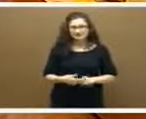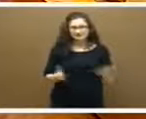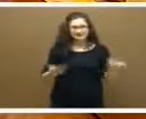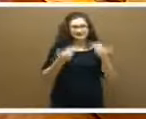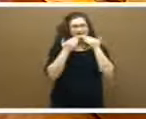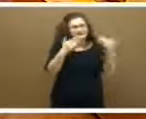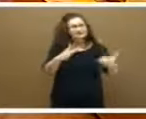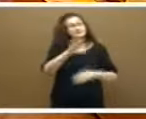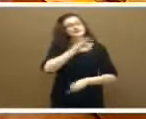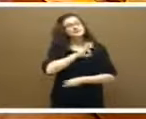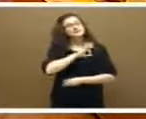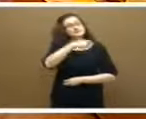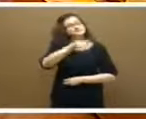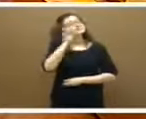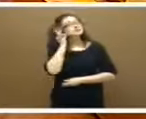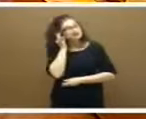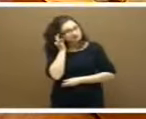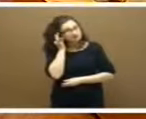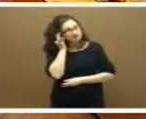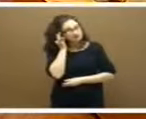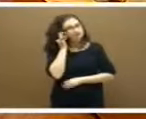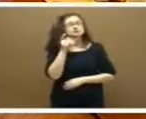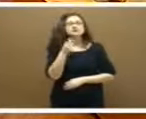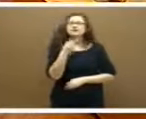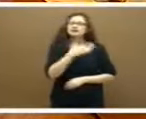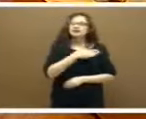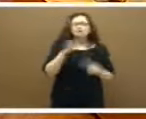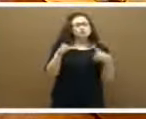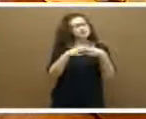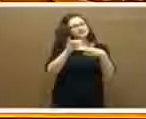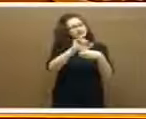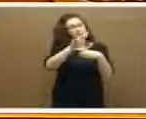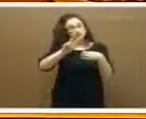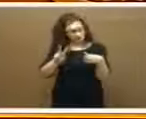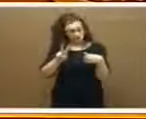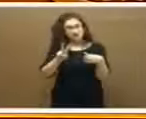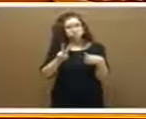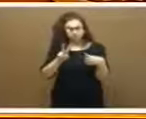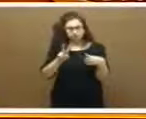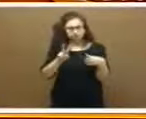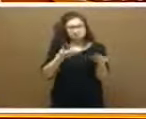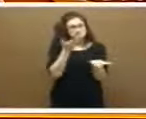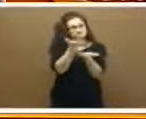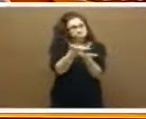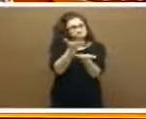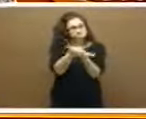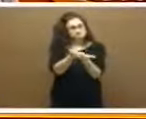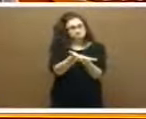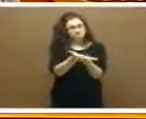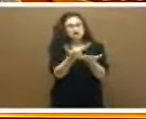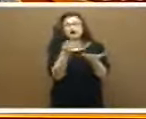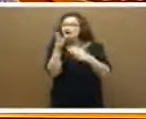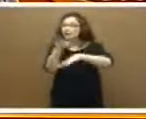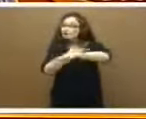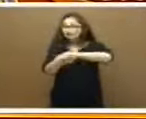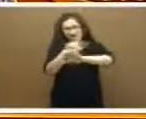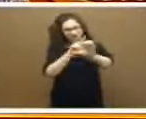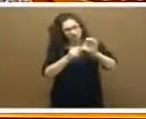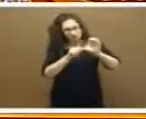Gracias, señora presidenta. Pretende el Grupo Izquierda Unida Verde SIE instar a través de esta propuesta al Gobierno de Extremadura